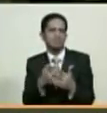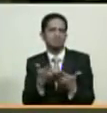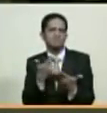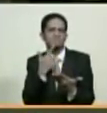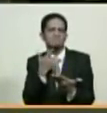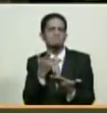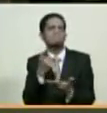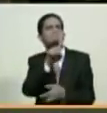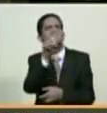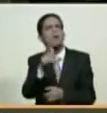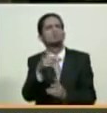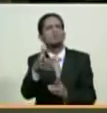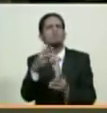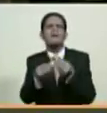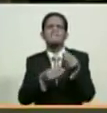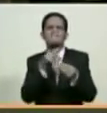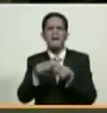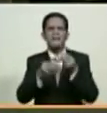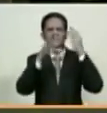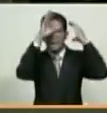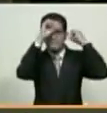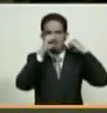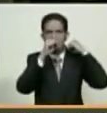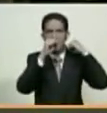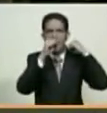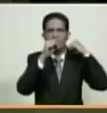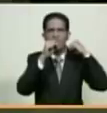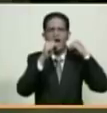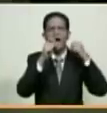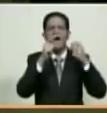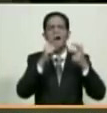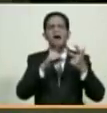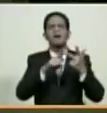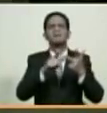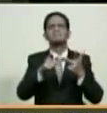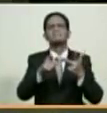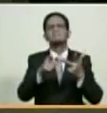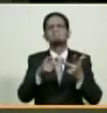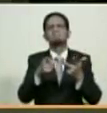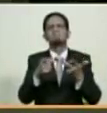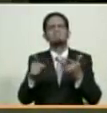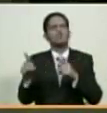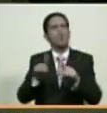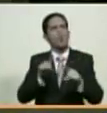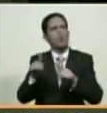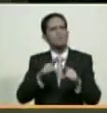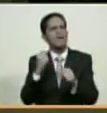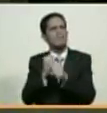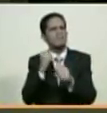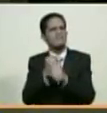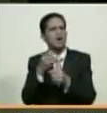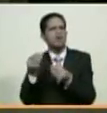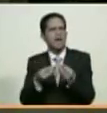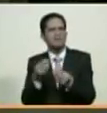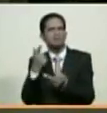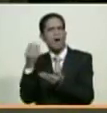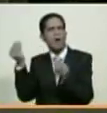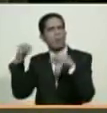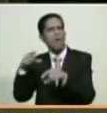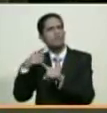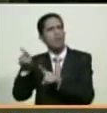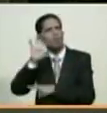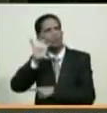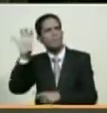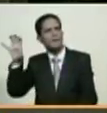está haciendo desde las embajadas, en este caso los consulados, cuáles son las coordinaciones que se están haciendo con estos países para